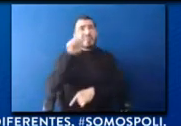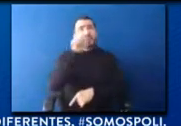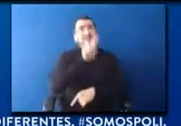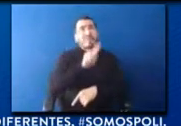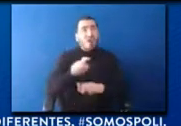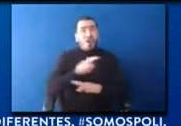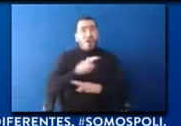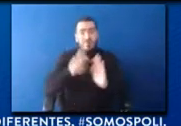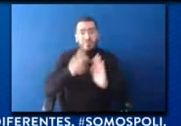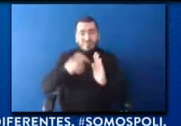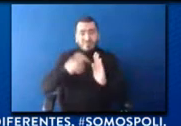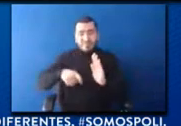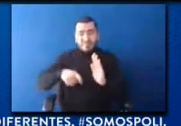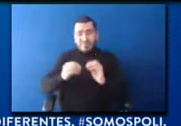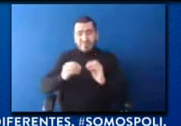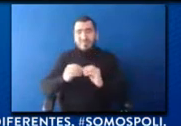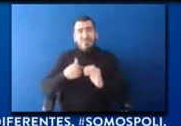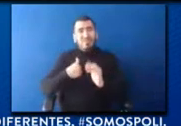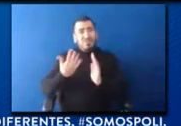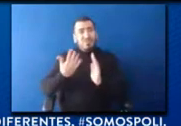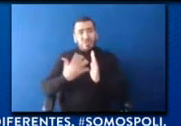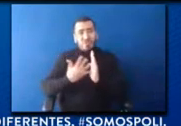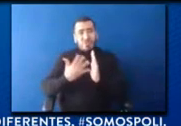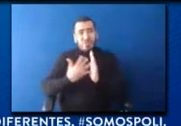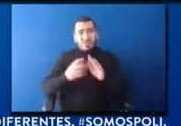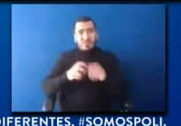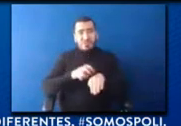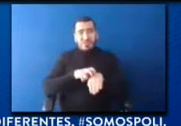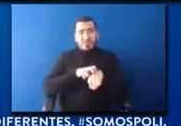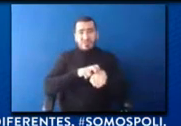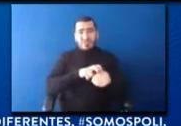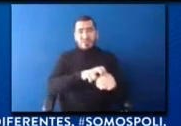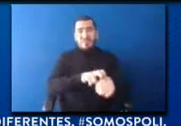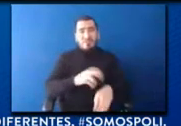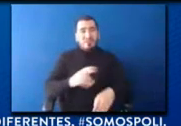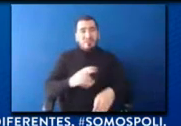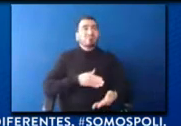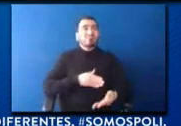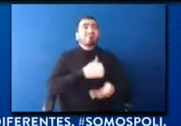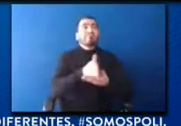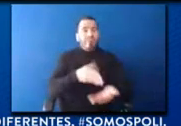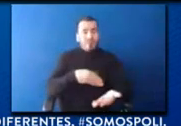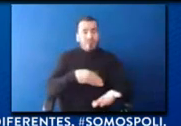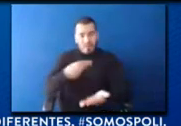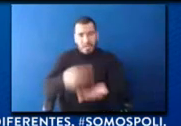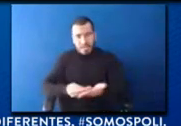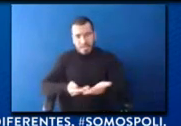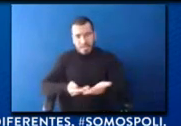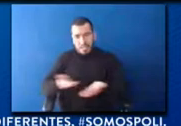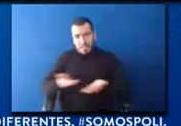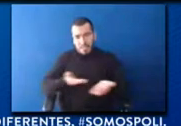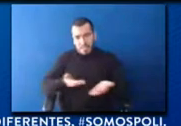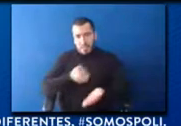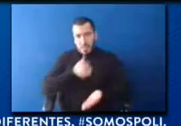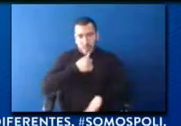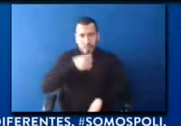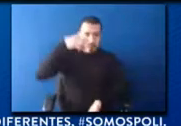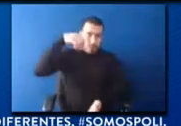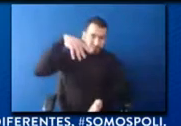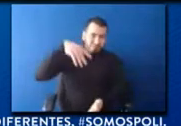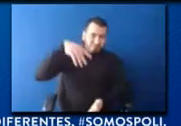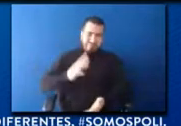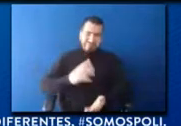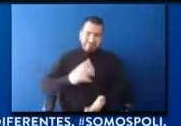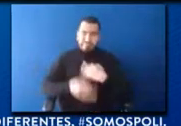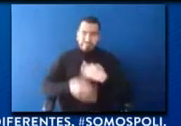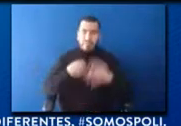tiene gastarme 5.000 pesos en transporte para ir a pagar un servicio público a la cabecera municipal, cuando podría hacerlo a través de un teléfono, ni siquiera